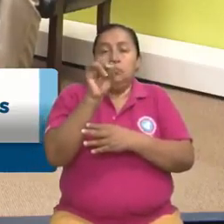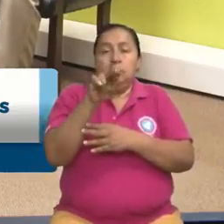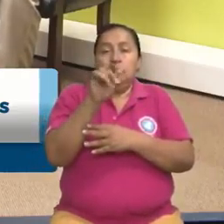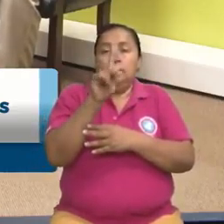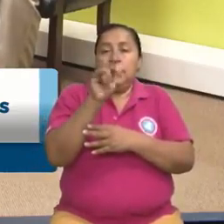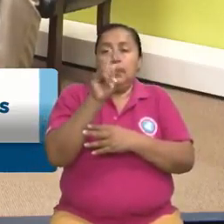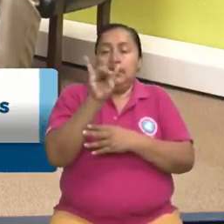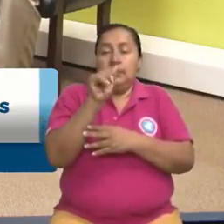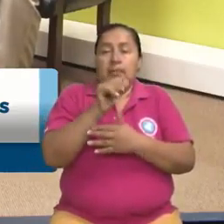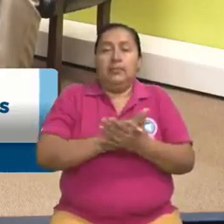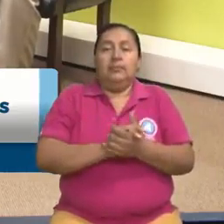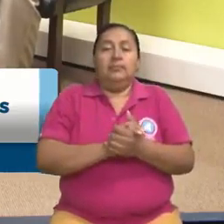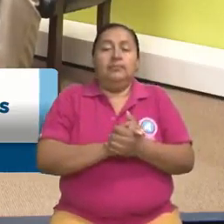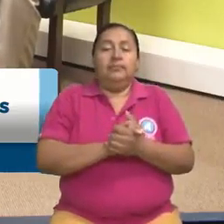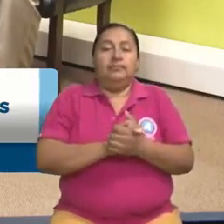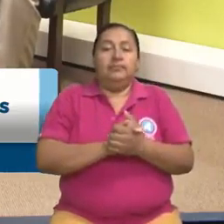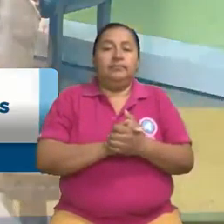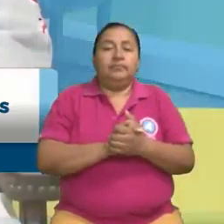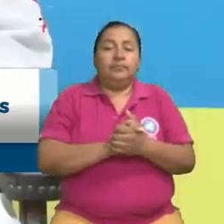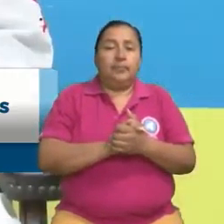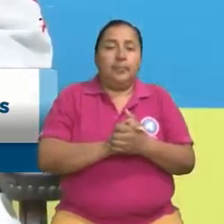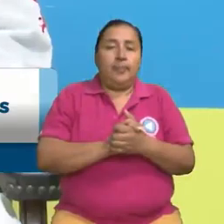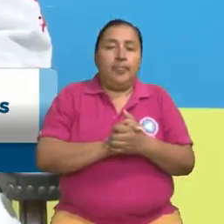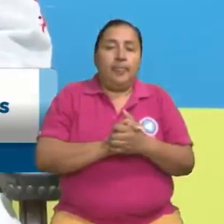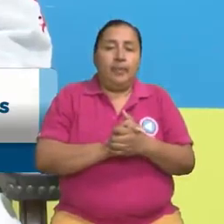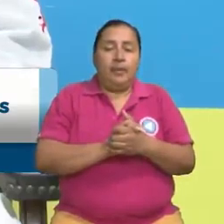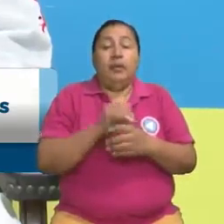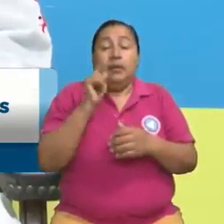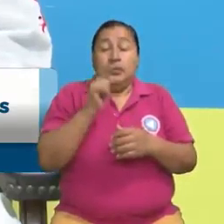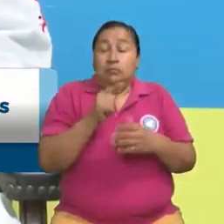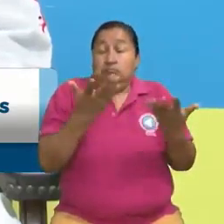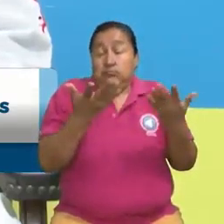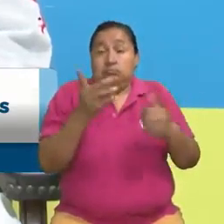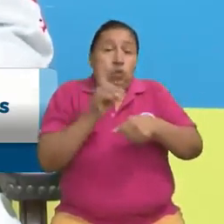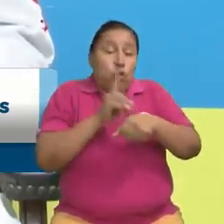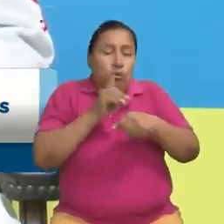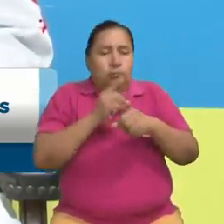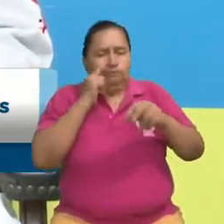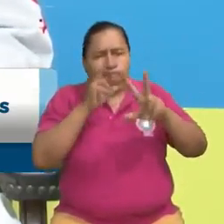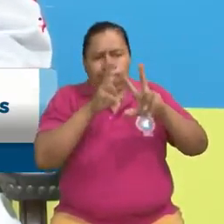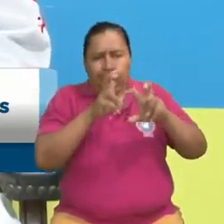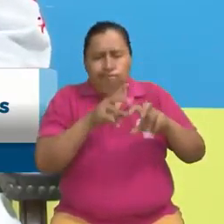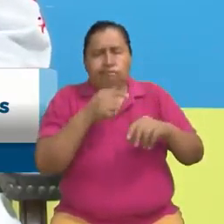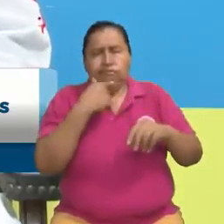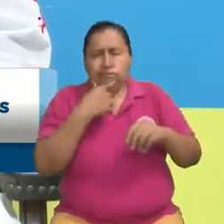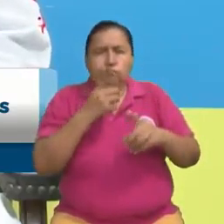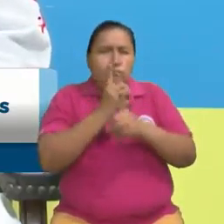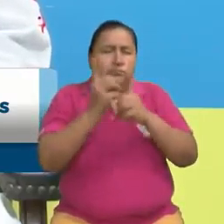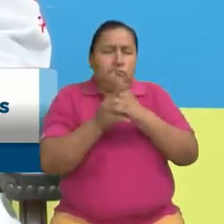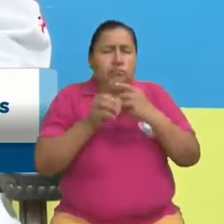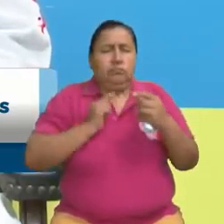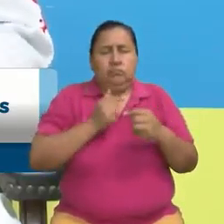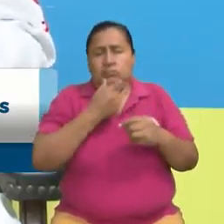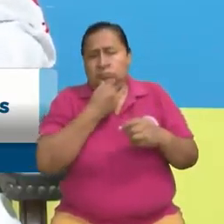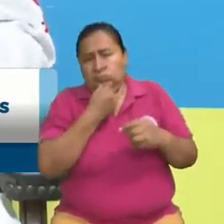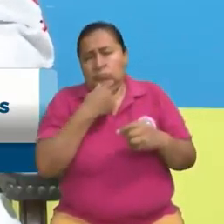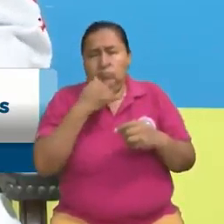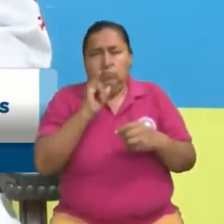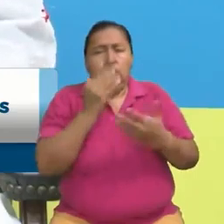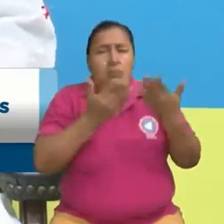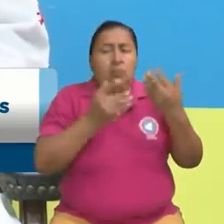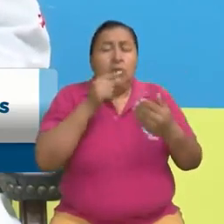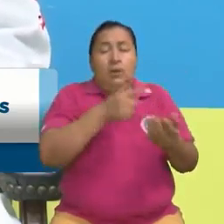doctor. Bueno, el diagnóstico es meramente clínico, ¿verdad? Tiene que haber una sospecha clínica. Obviamente